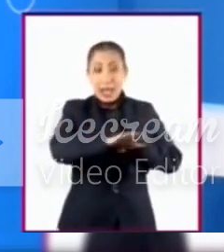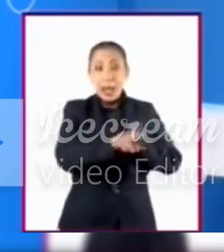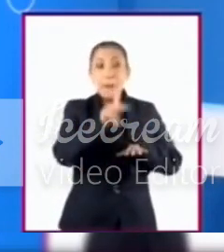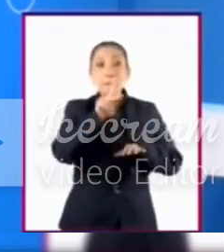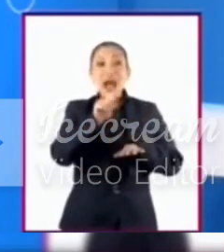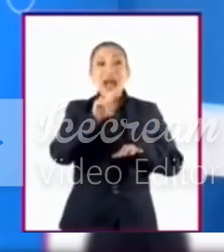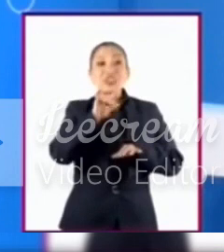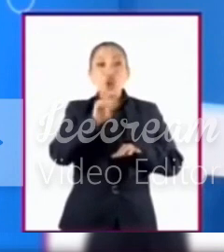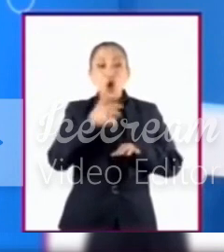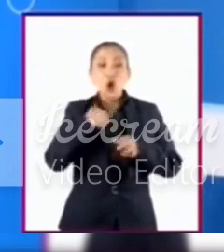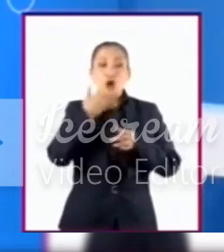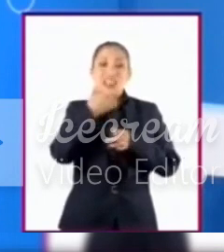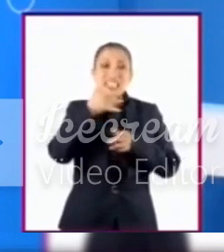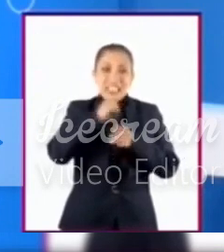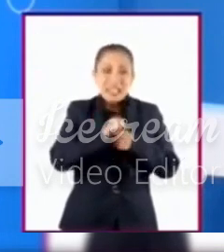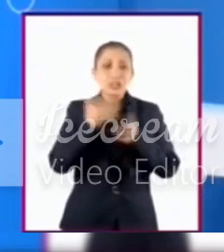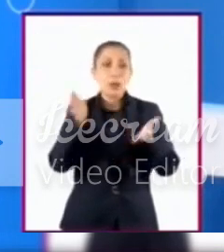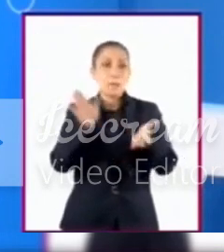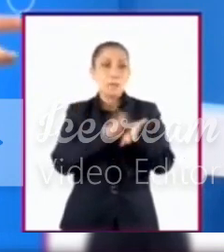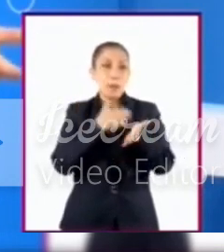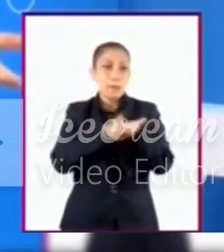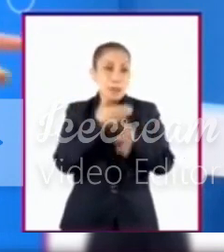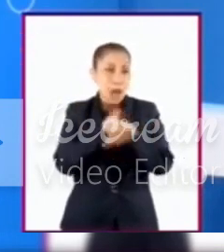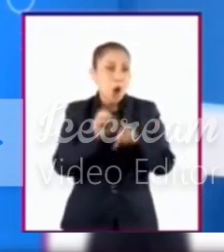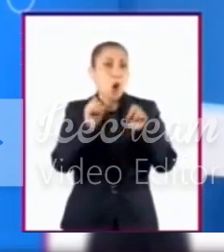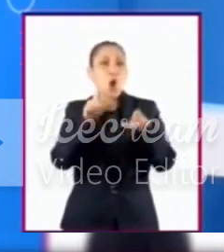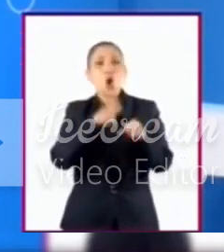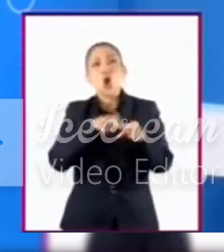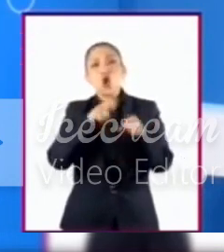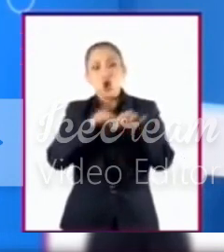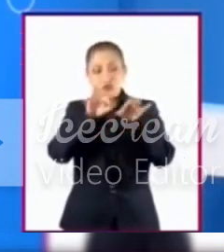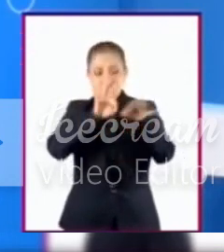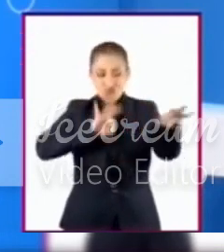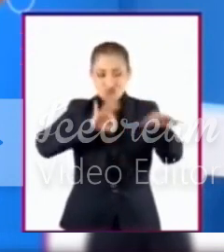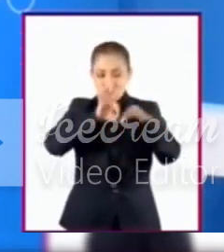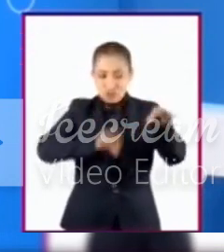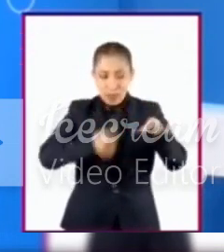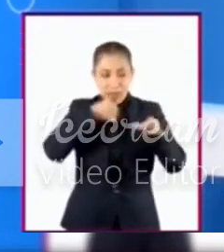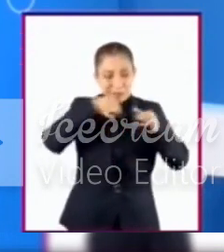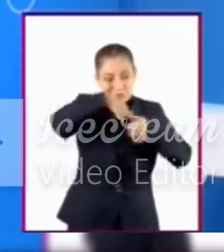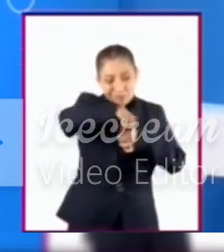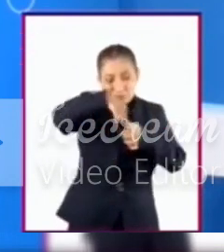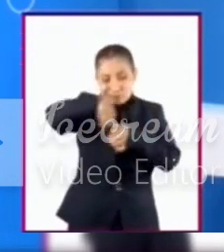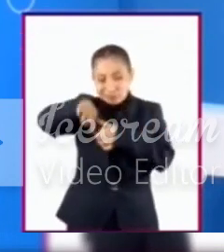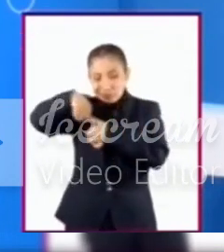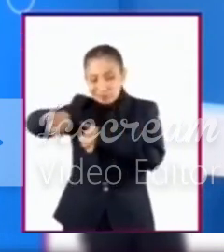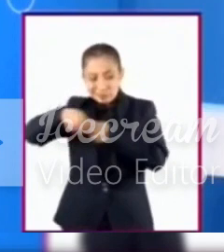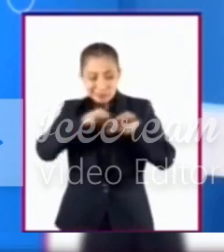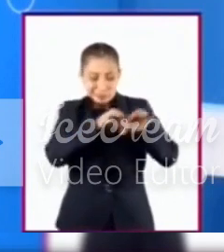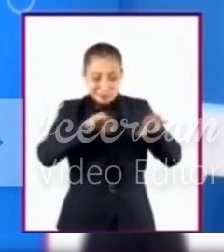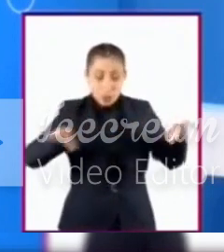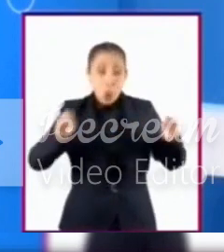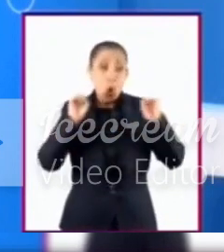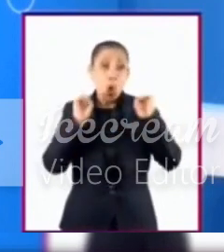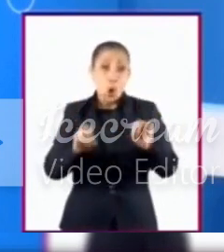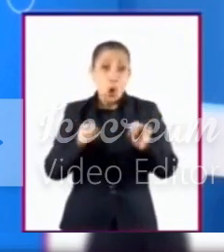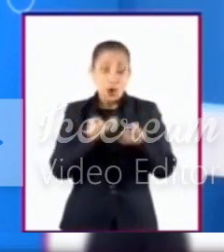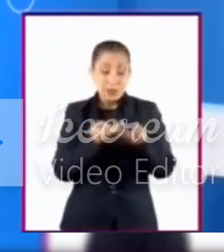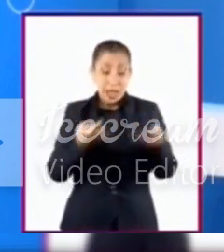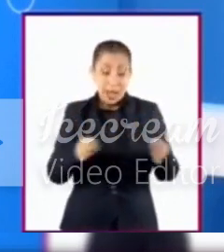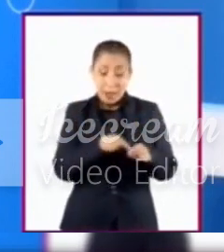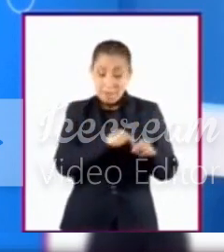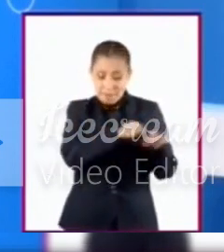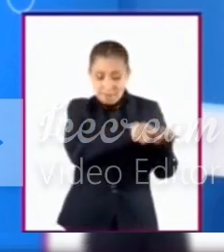patio, usando gises, hojas blancas o de colores, y tal vez pegando cinta adhesiva o directamente en la